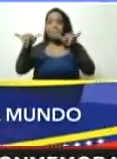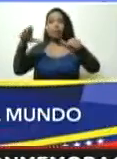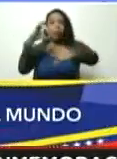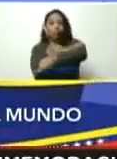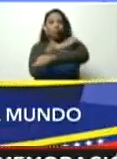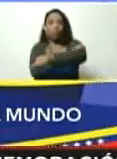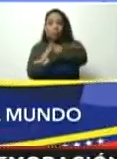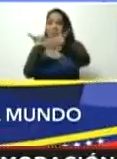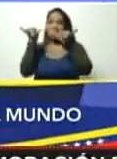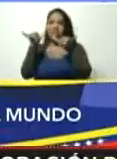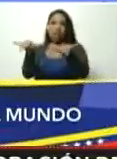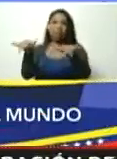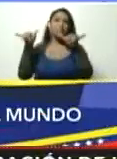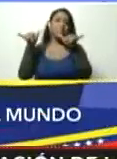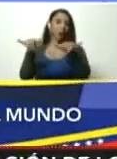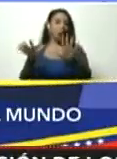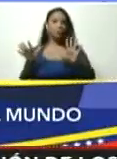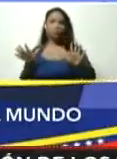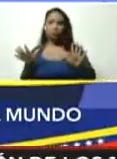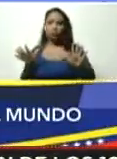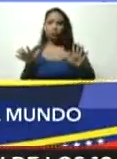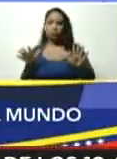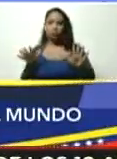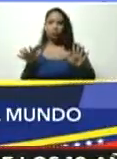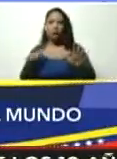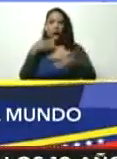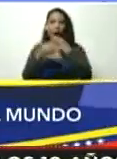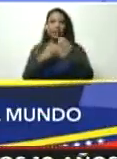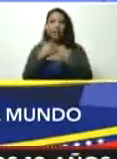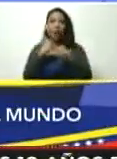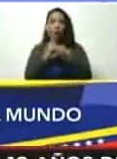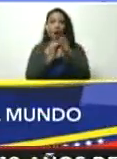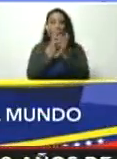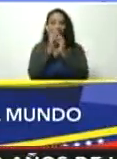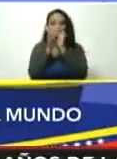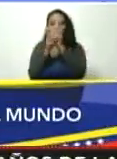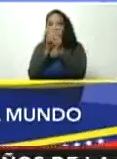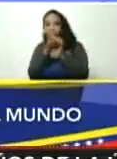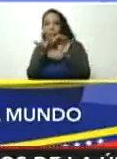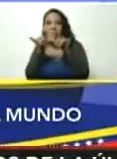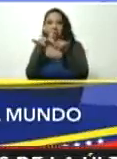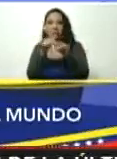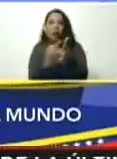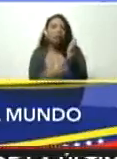limeña que saca sus garras y completa su tarea.